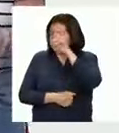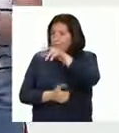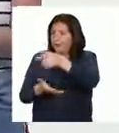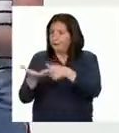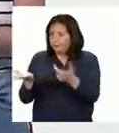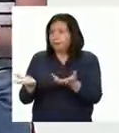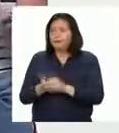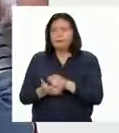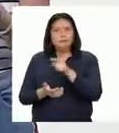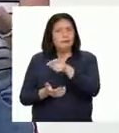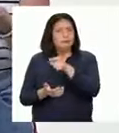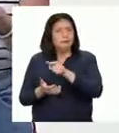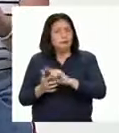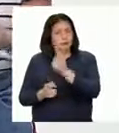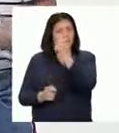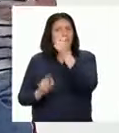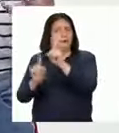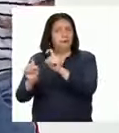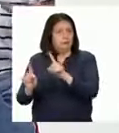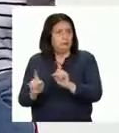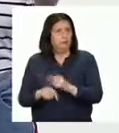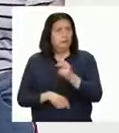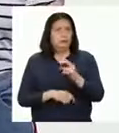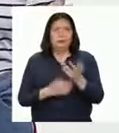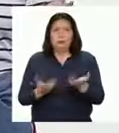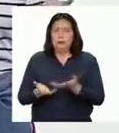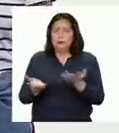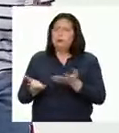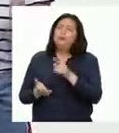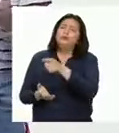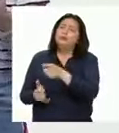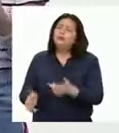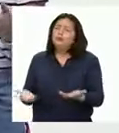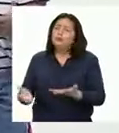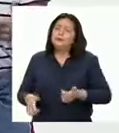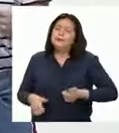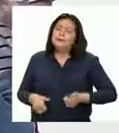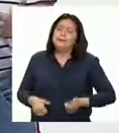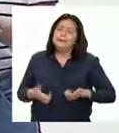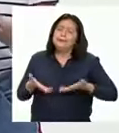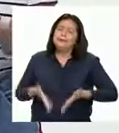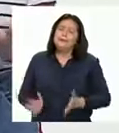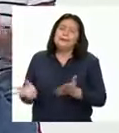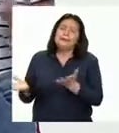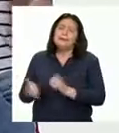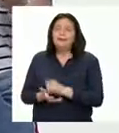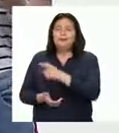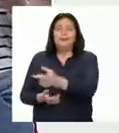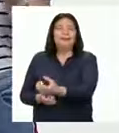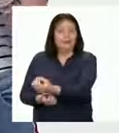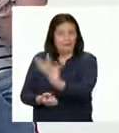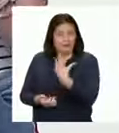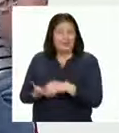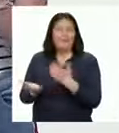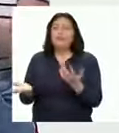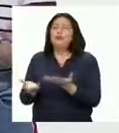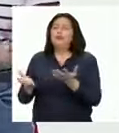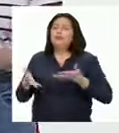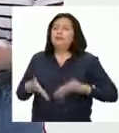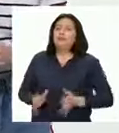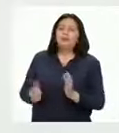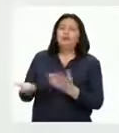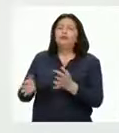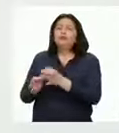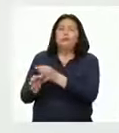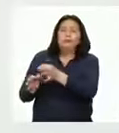también dijimos que esa sería la primera pregunta. ¿De dónde eres? Para que el entrevistado nos diga la región y la ciudad o distrito donde nació y